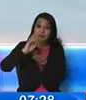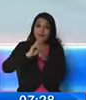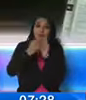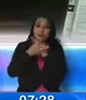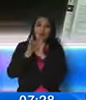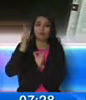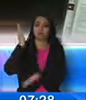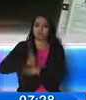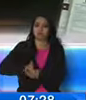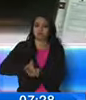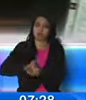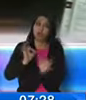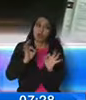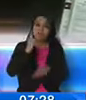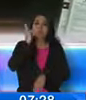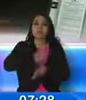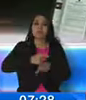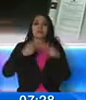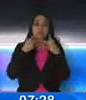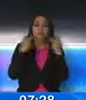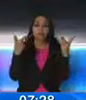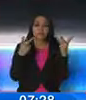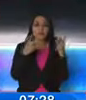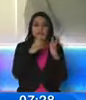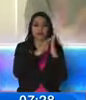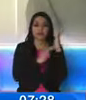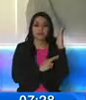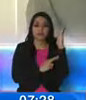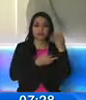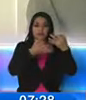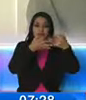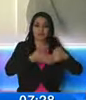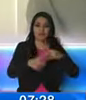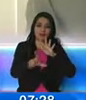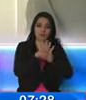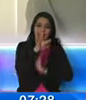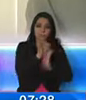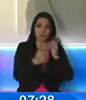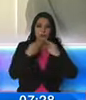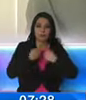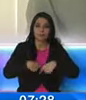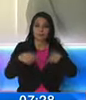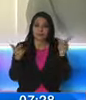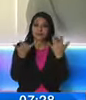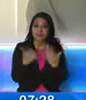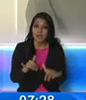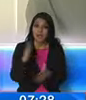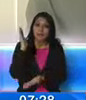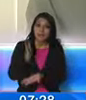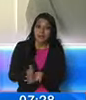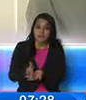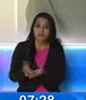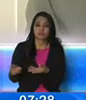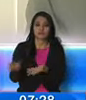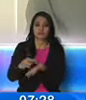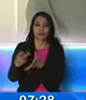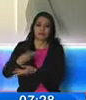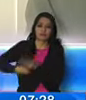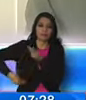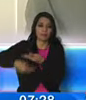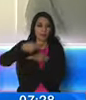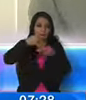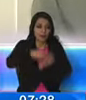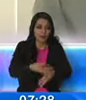reformas y ordenar su publicación en el registro oficial. Si es que se produce el veto lo deberíamos tratar nuevamente en